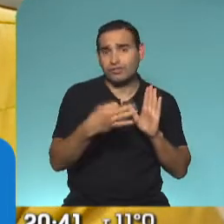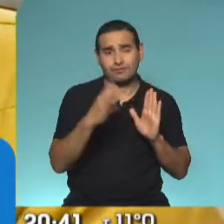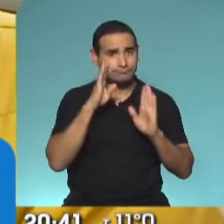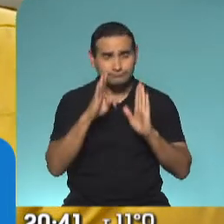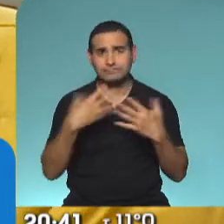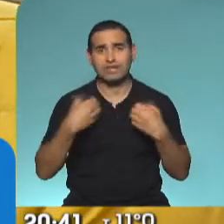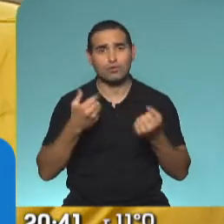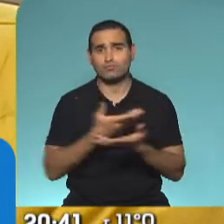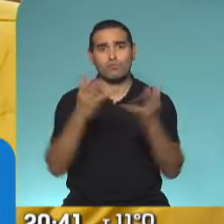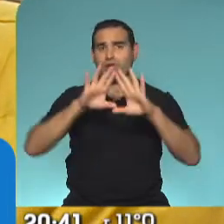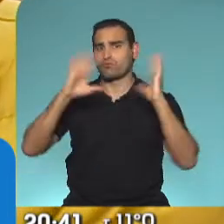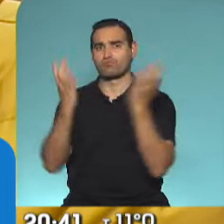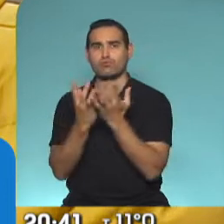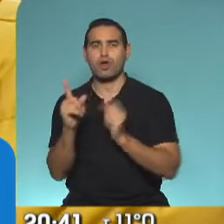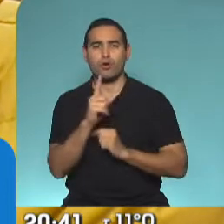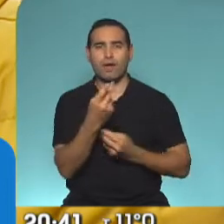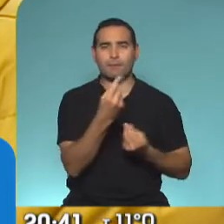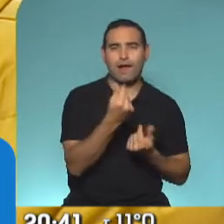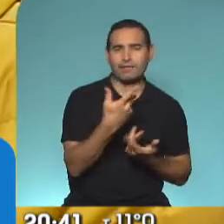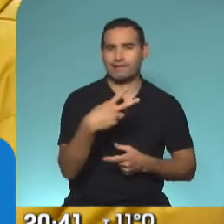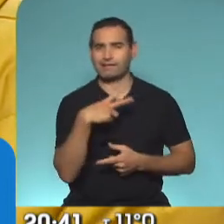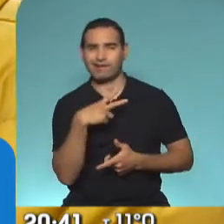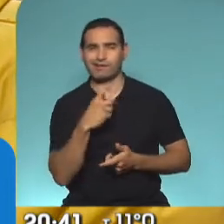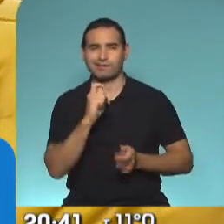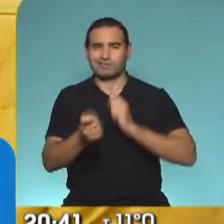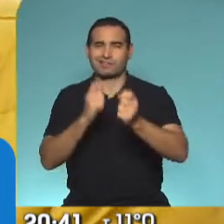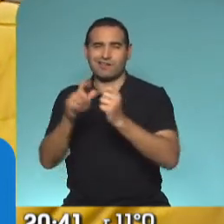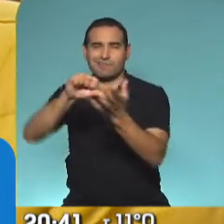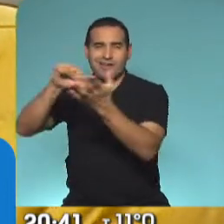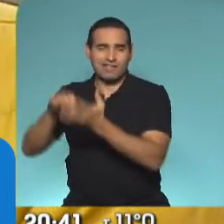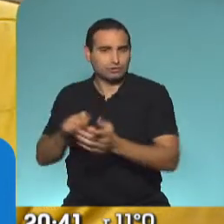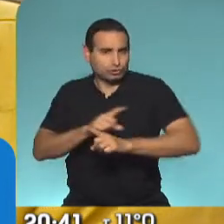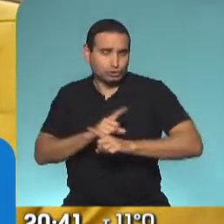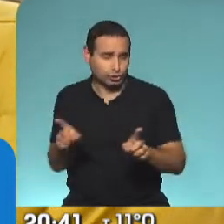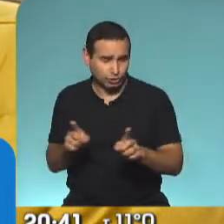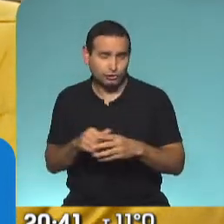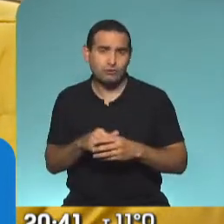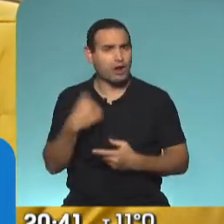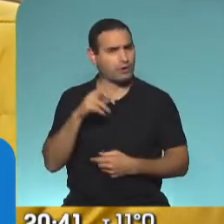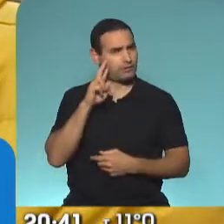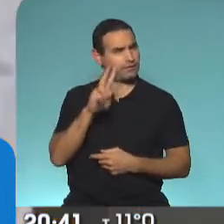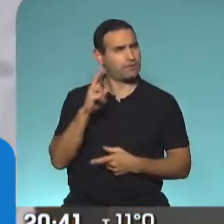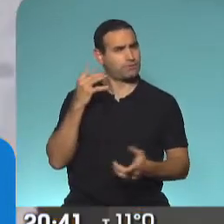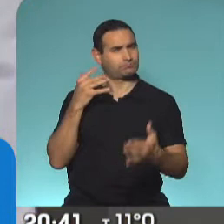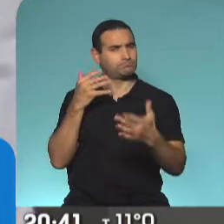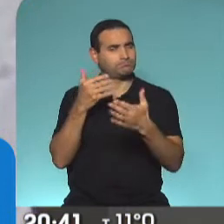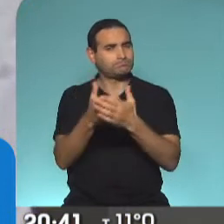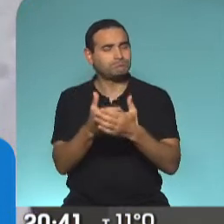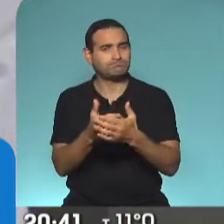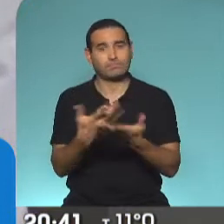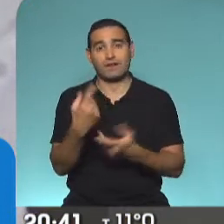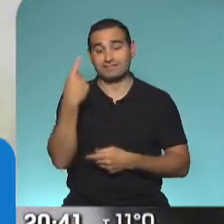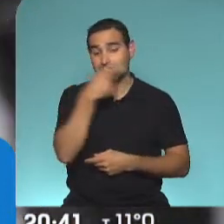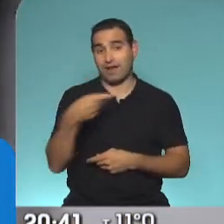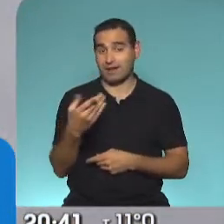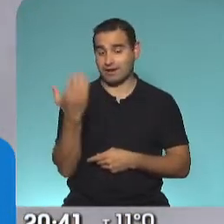pública global y no debería ser el dinero y los recursos que cuenta cada país pero lo que estamos viendo en los últimos tiempos realmente la última